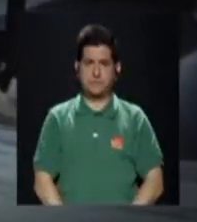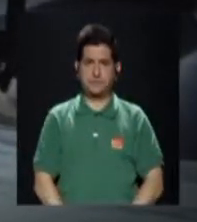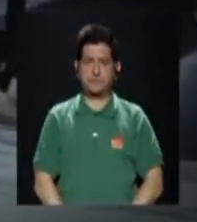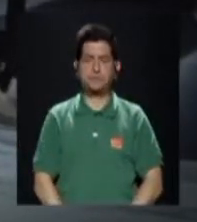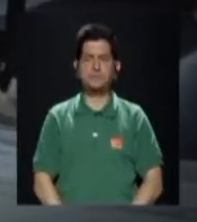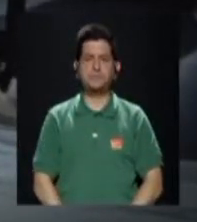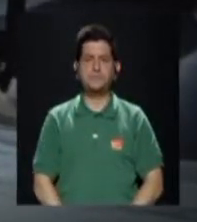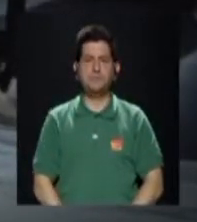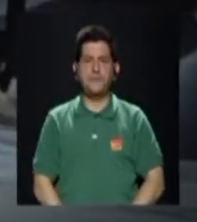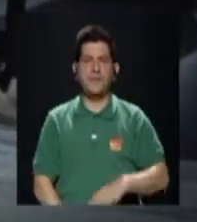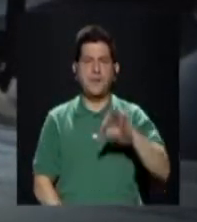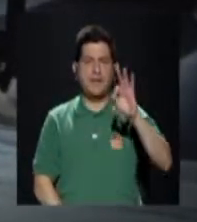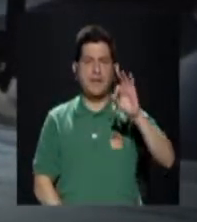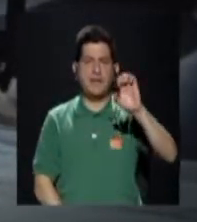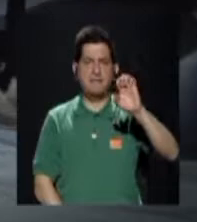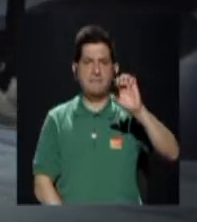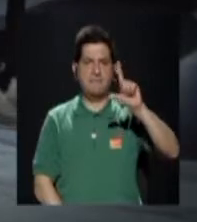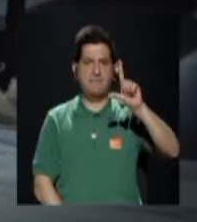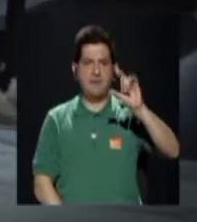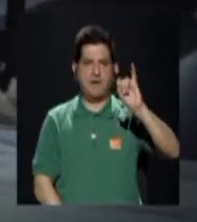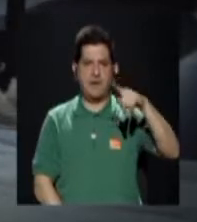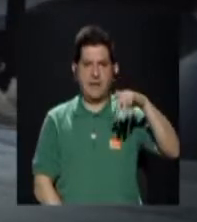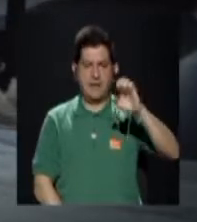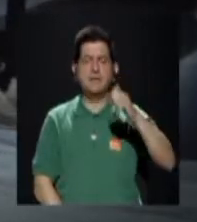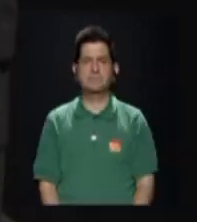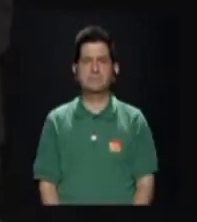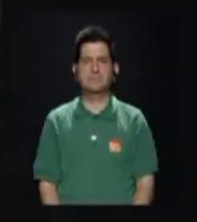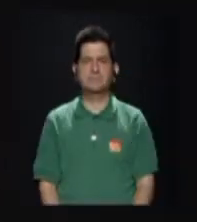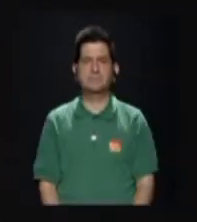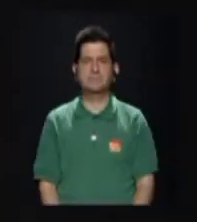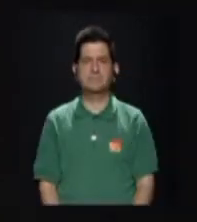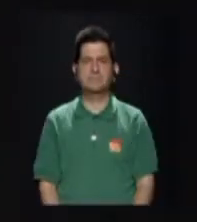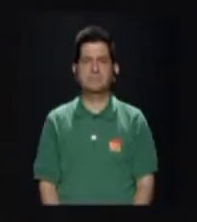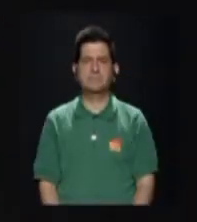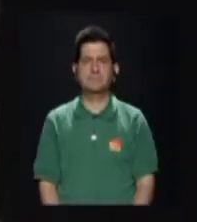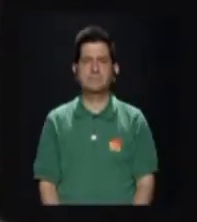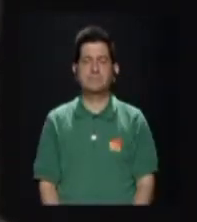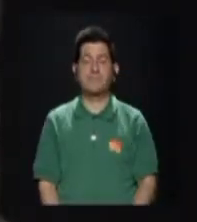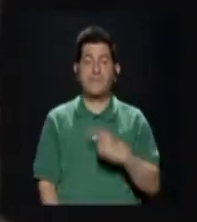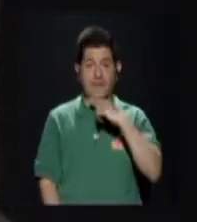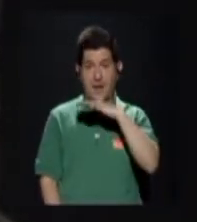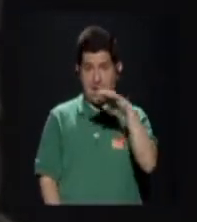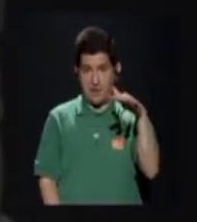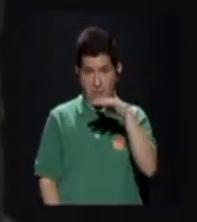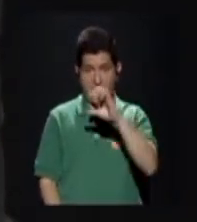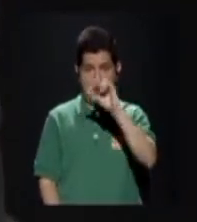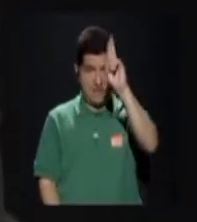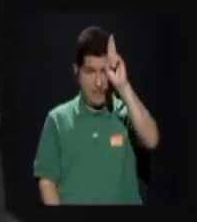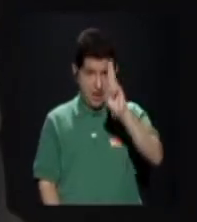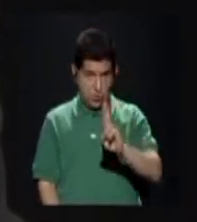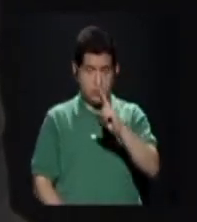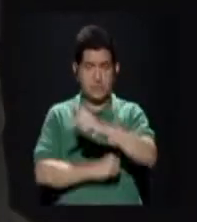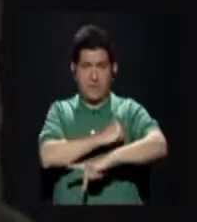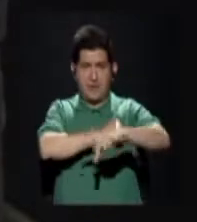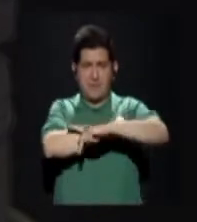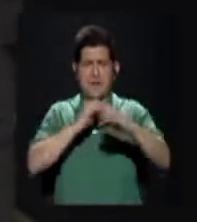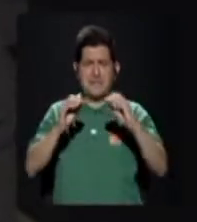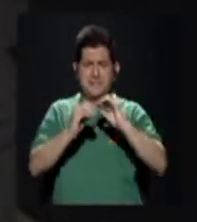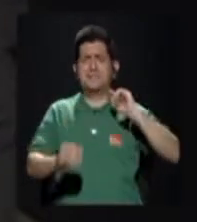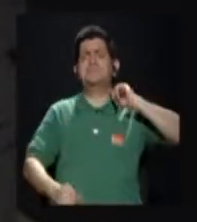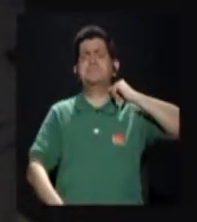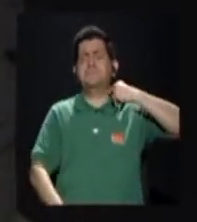don Felipe sabe de verdad cómo son las cosas. Hay una realidad. Costa Rica es uno de los países más